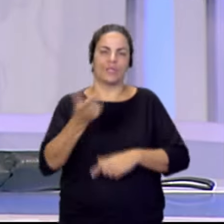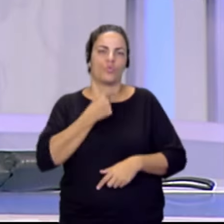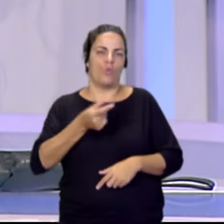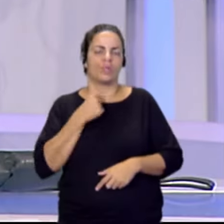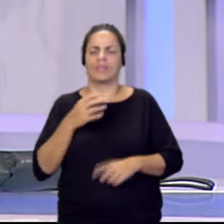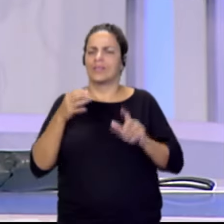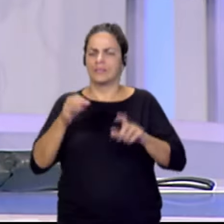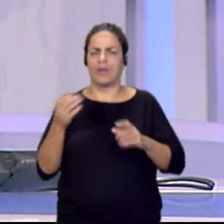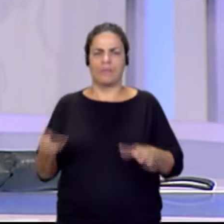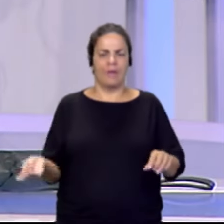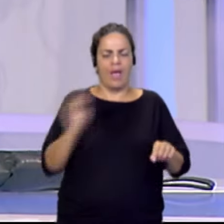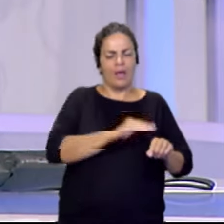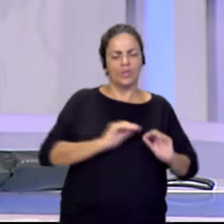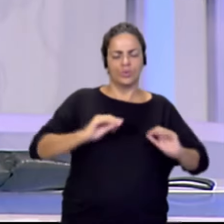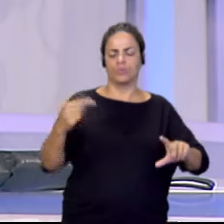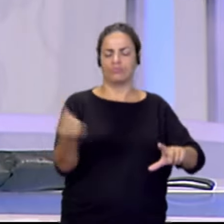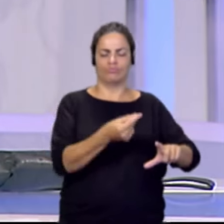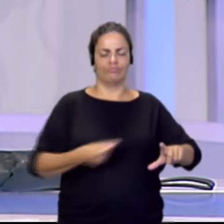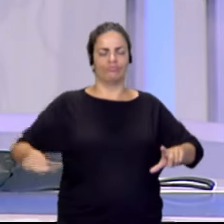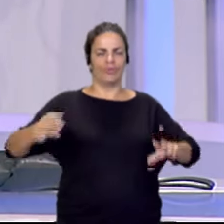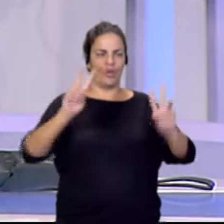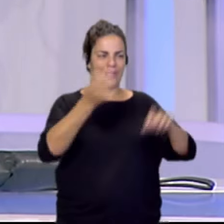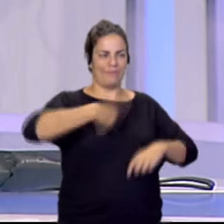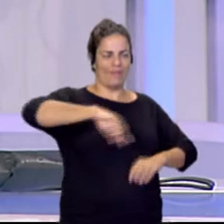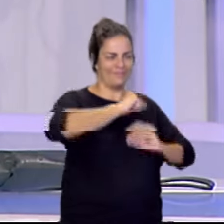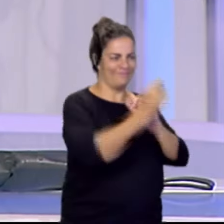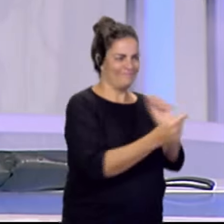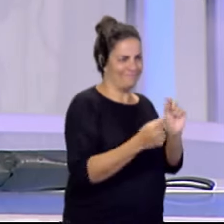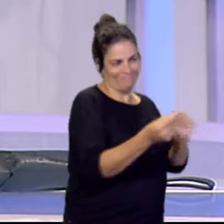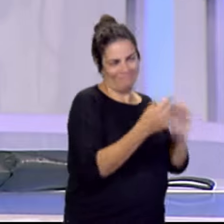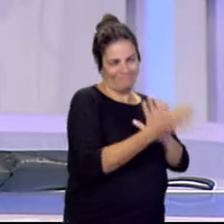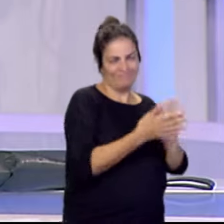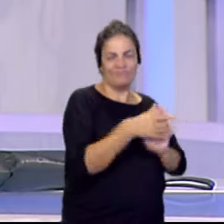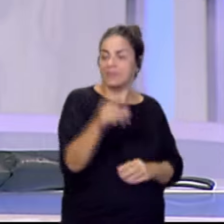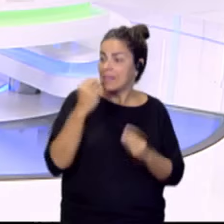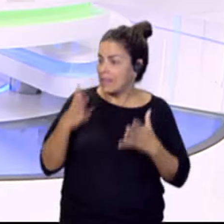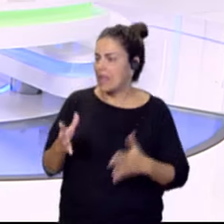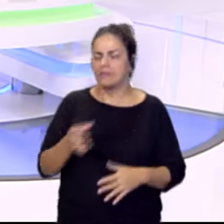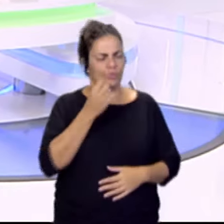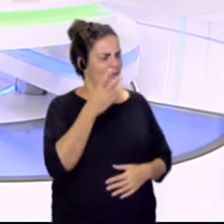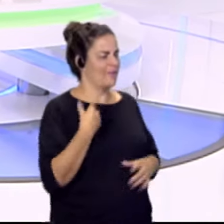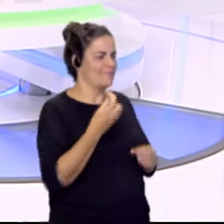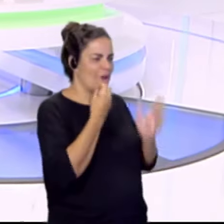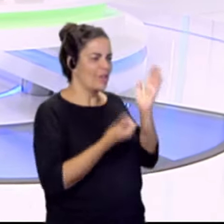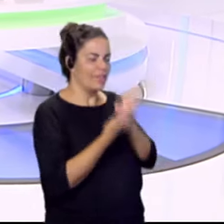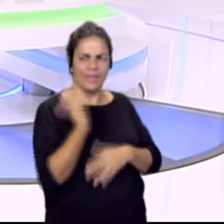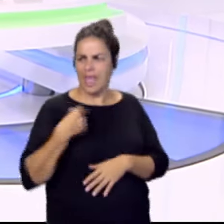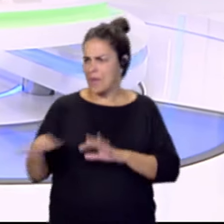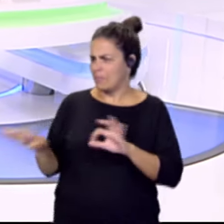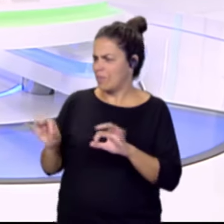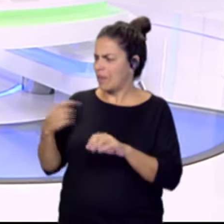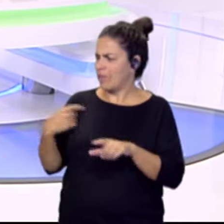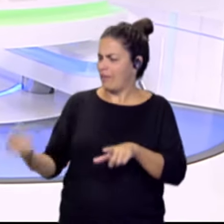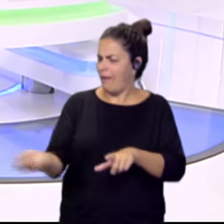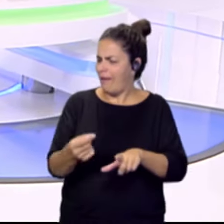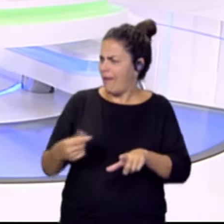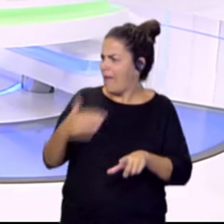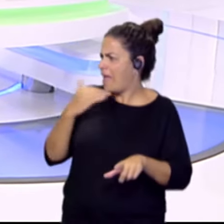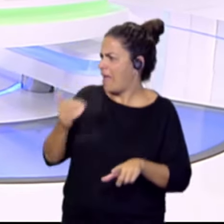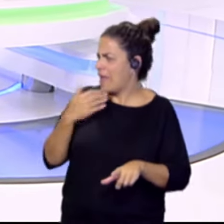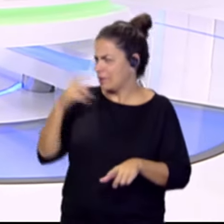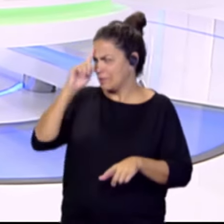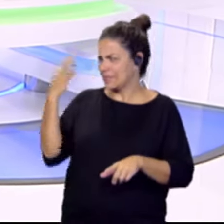los asuntos de los que tratamos a lo largo de la mañana. Pepe, ¿cómo estás? Muy bien, buenos días. Bien, ya te veo preparado, ¿eh? Estabas haciendo un esbozo, no sé qué estarías haciendo, pues ya estaba